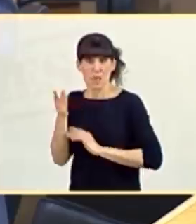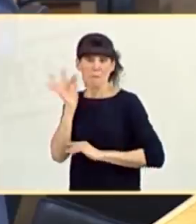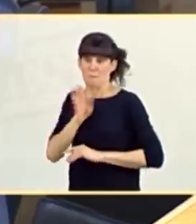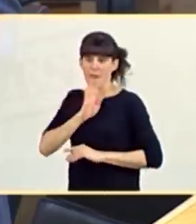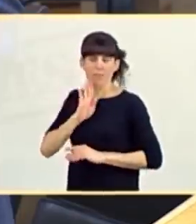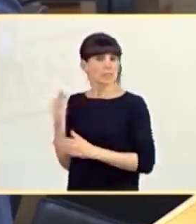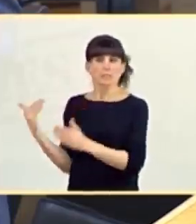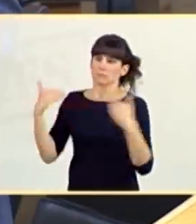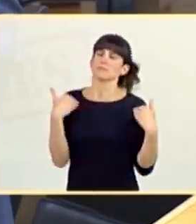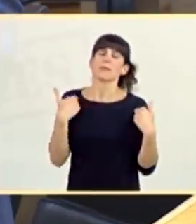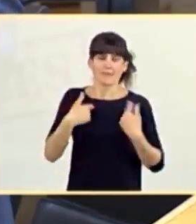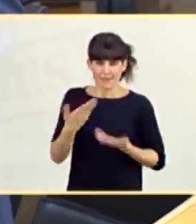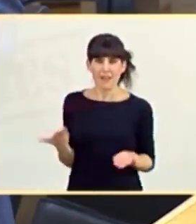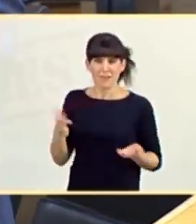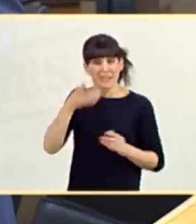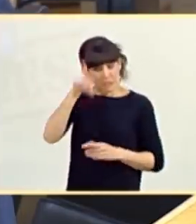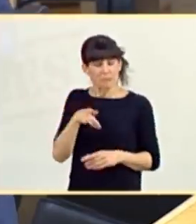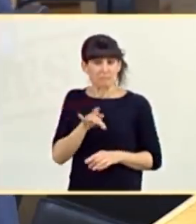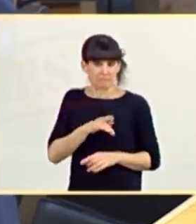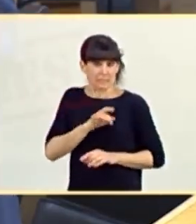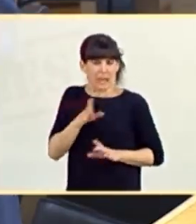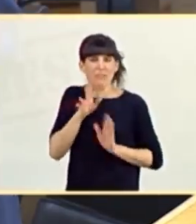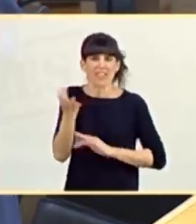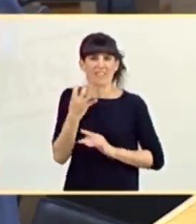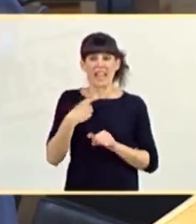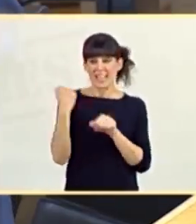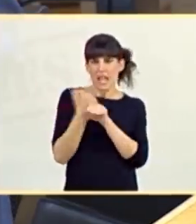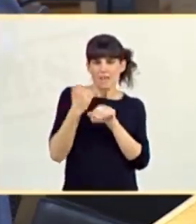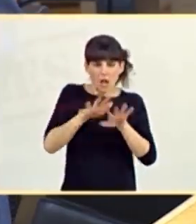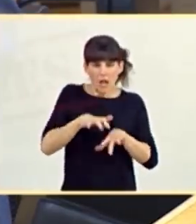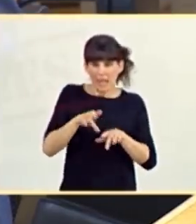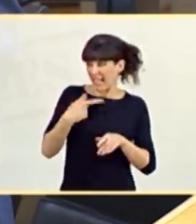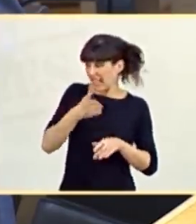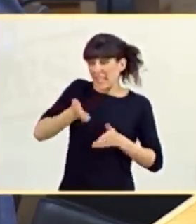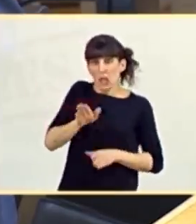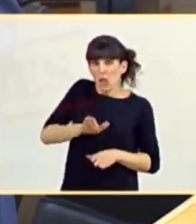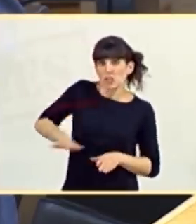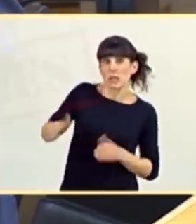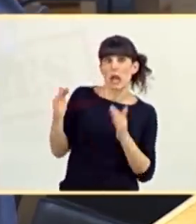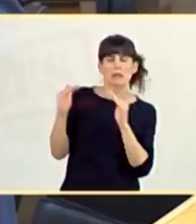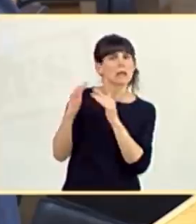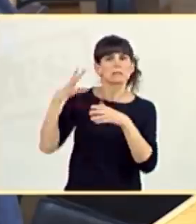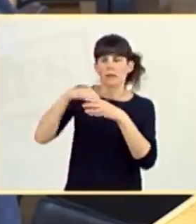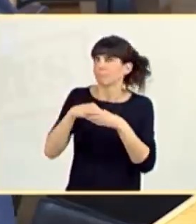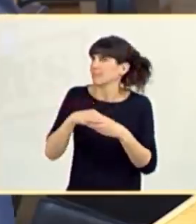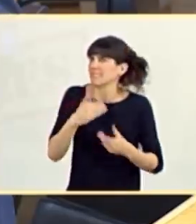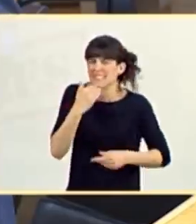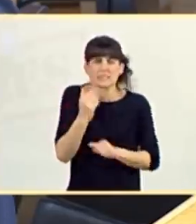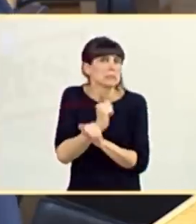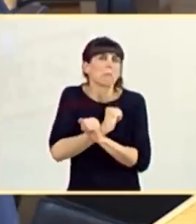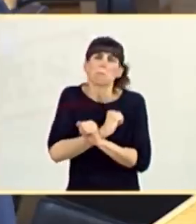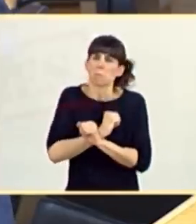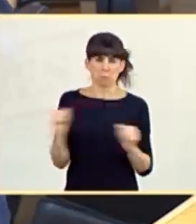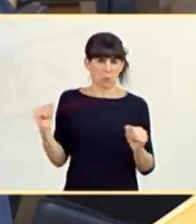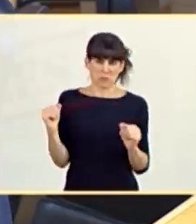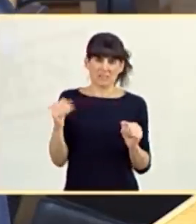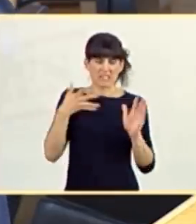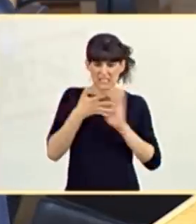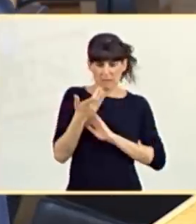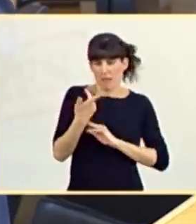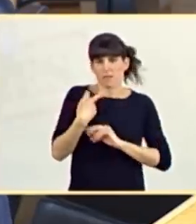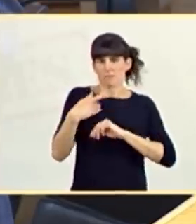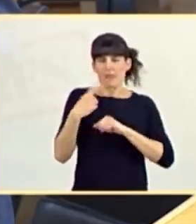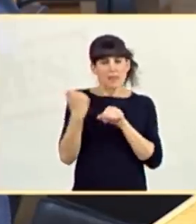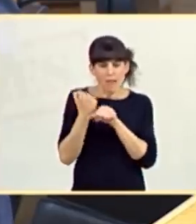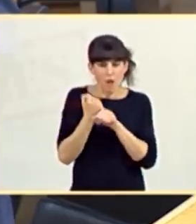alertas de hace tiempo pero ahora yo le estoy poniendo un ingrediente que yo quiero que sepan que es el tema del narcotráfico el tema de los cárteles de